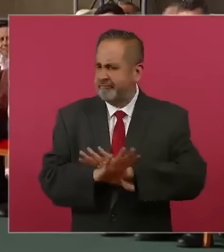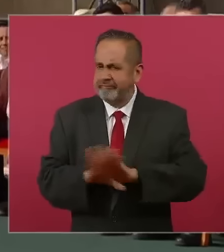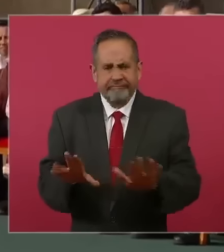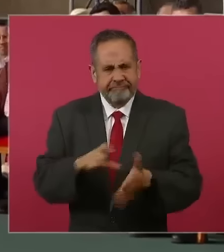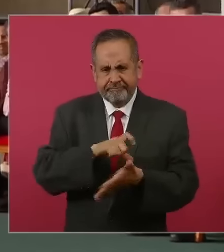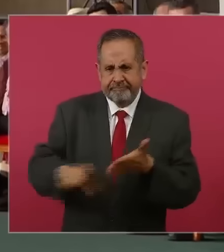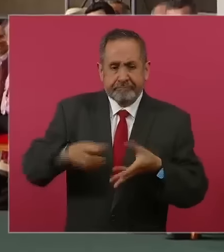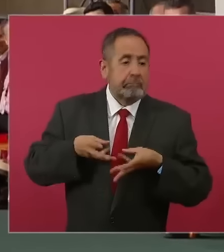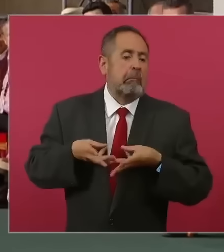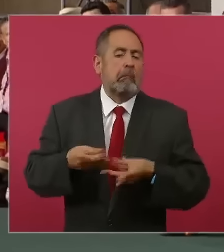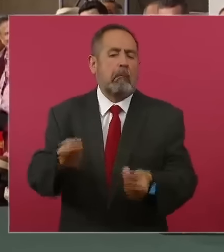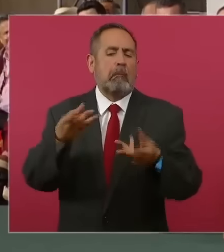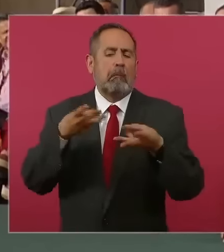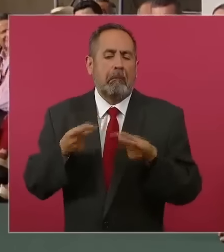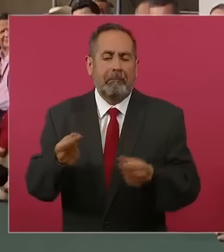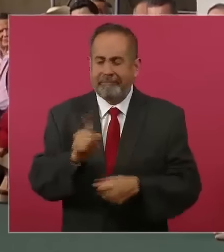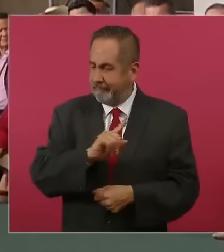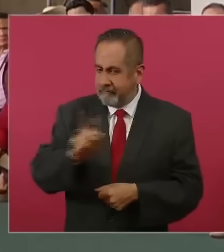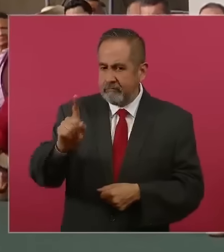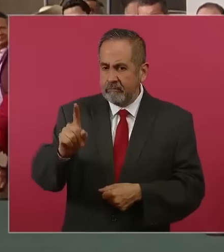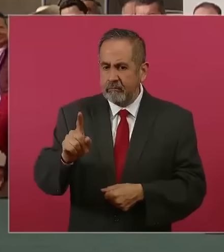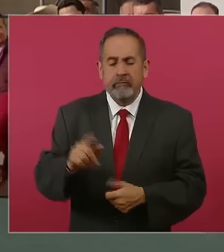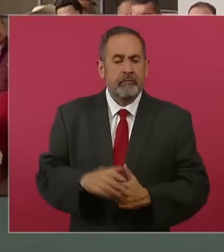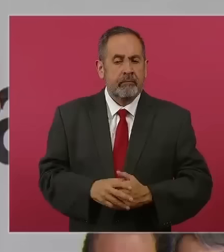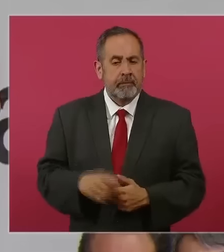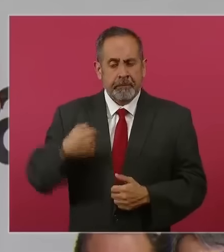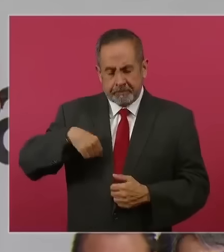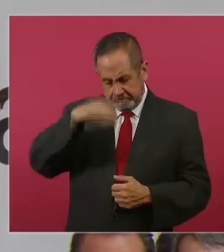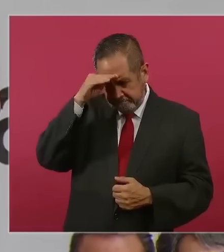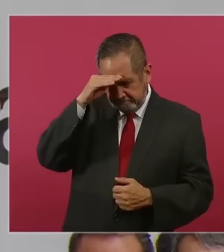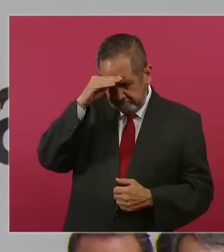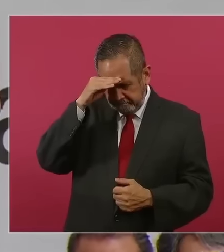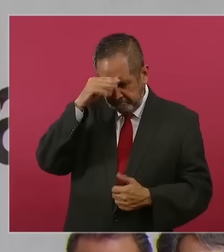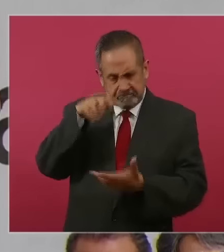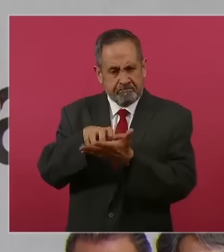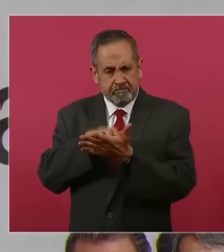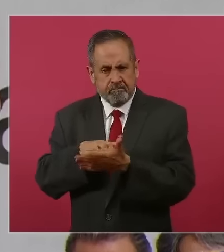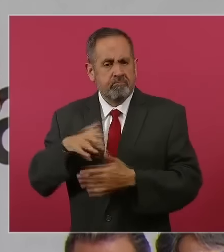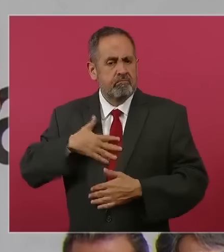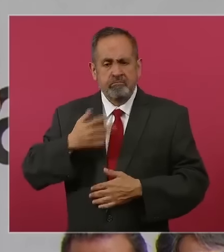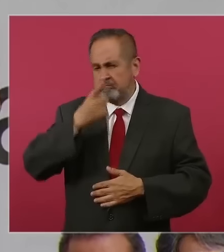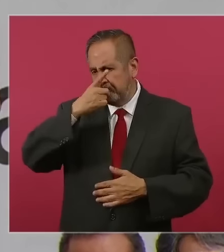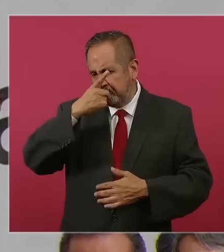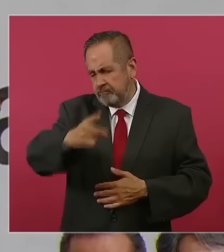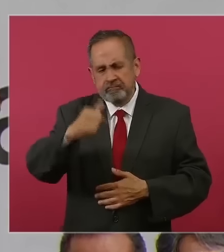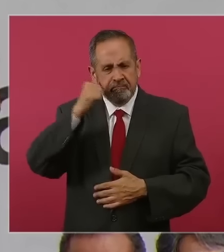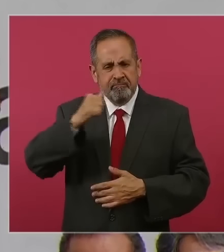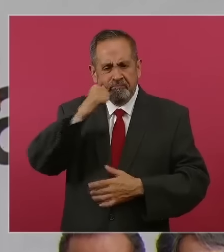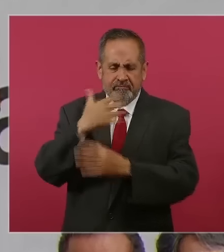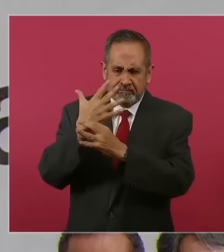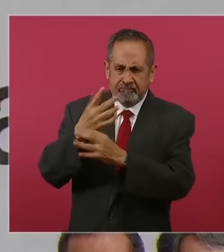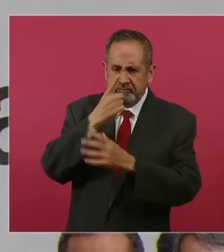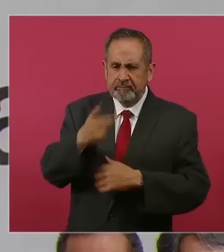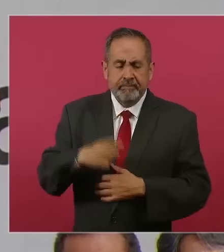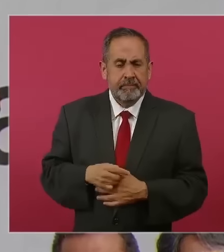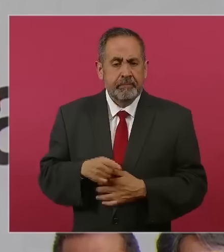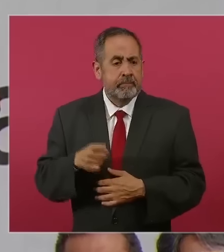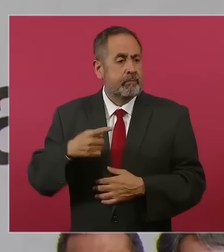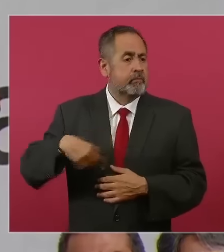En fin, nos apegamos a lo que siempre dijimos: no debe